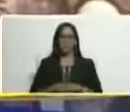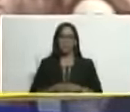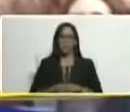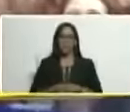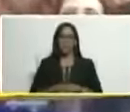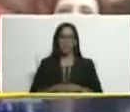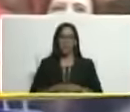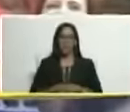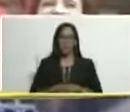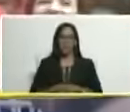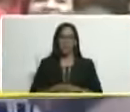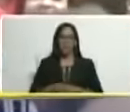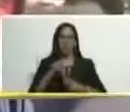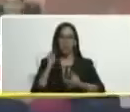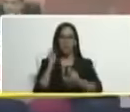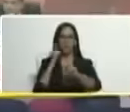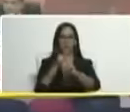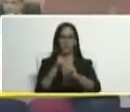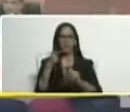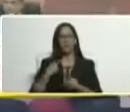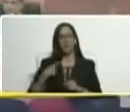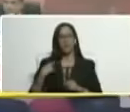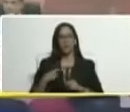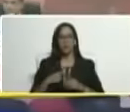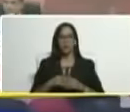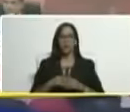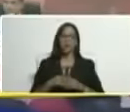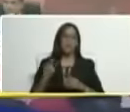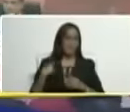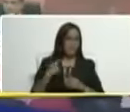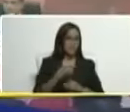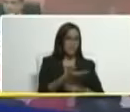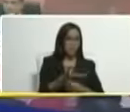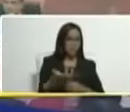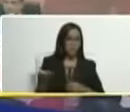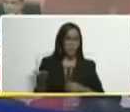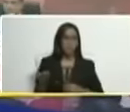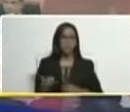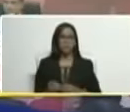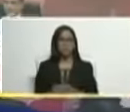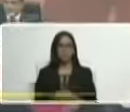Es una convicción que tengo y que tenemos.